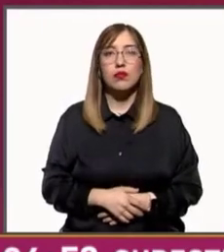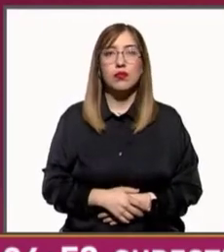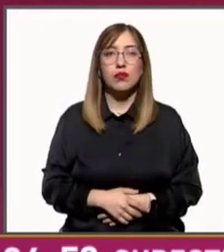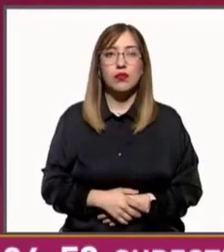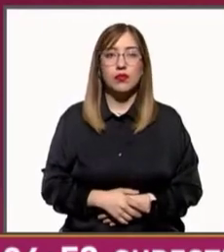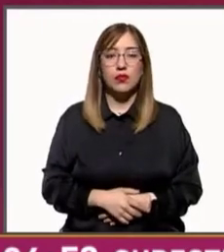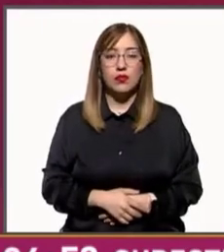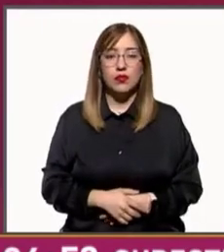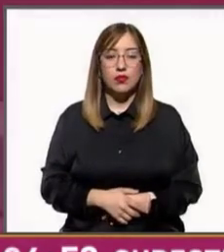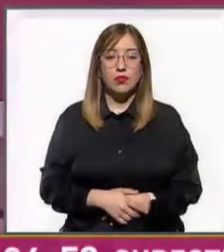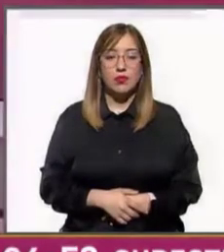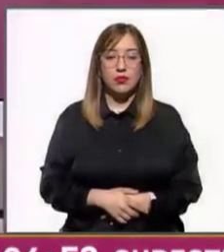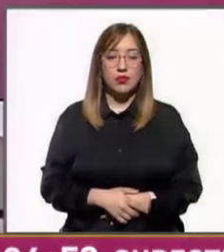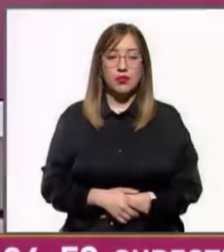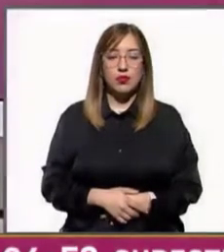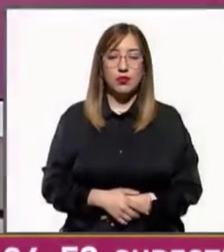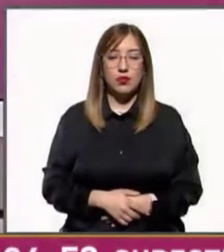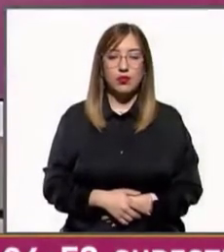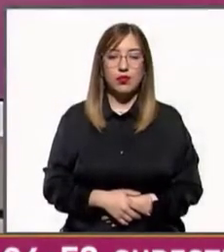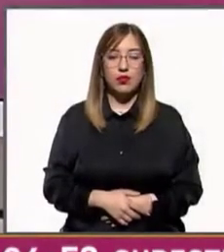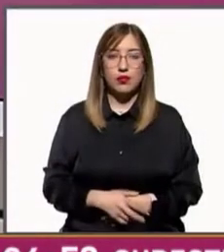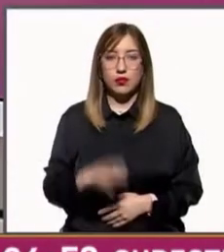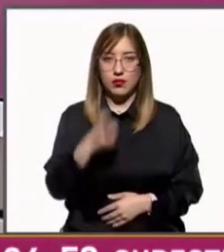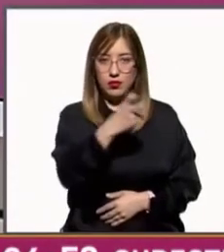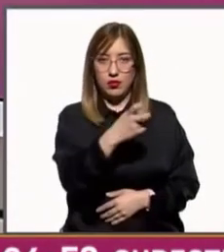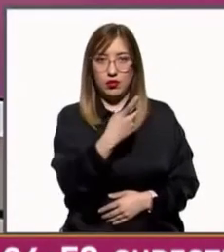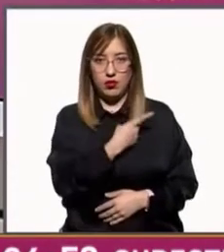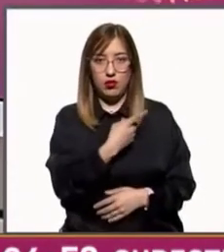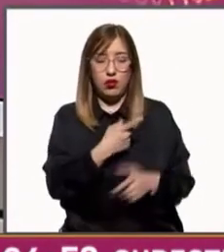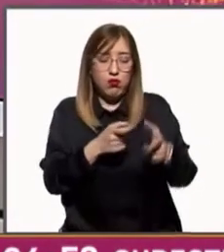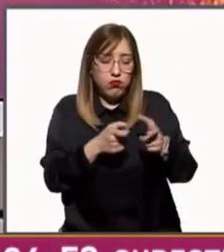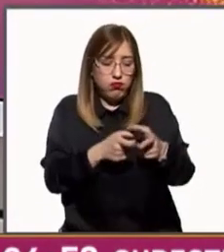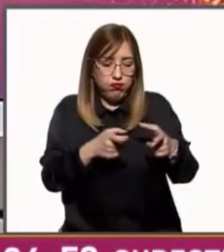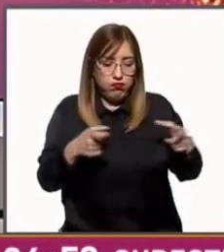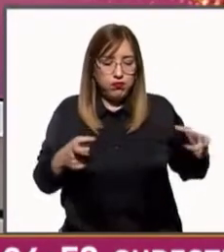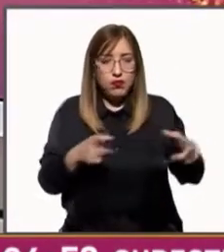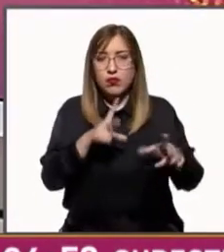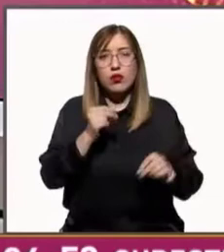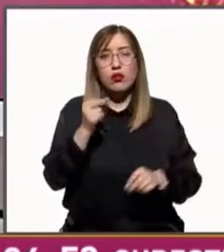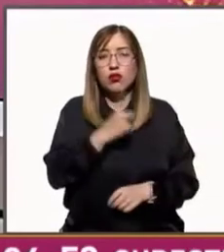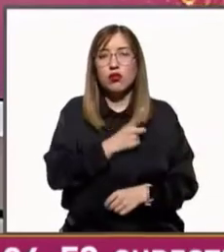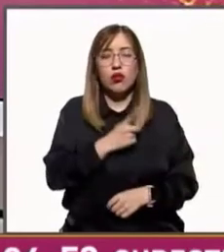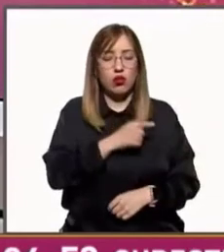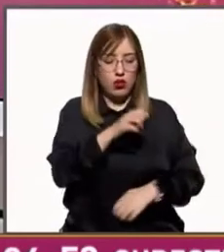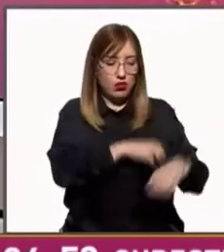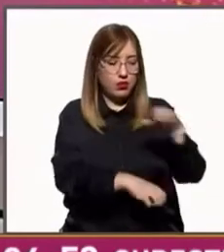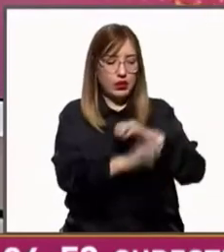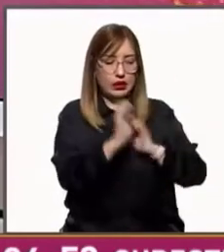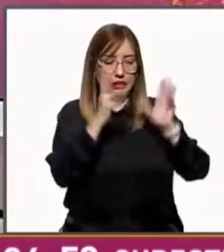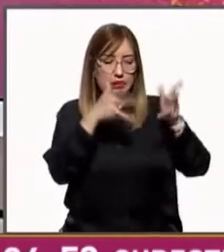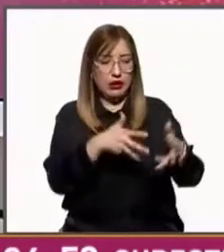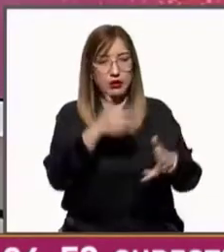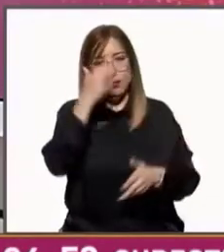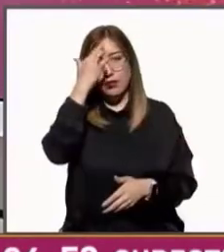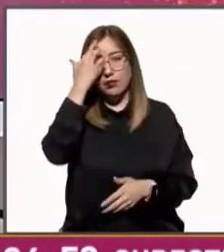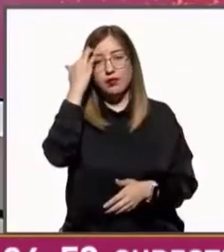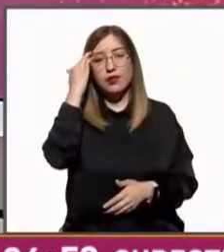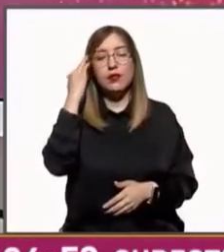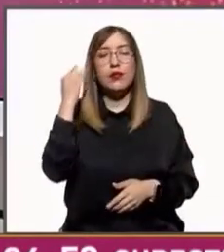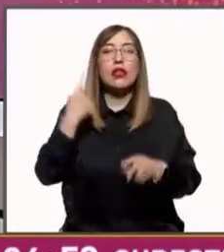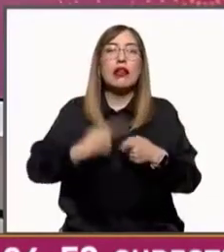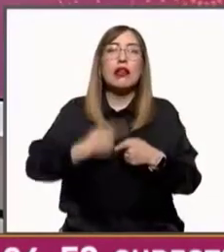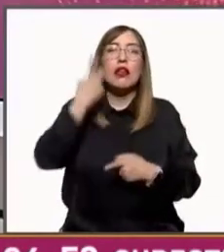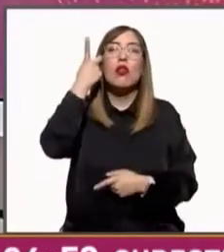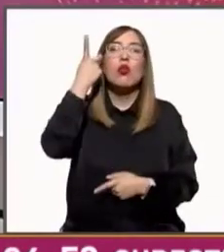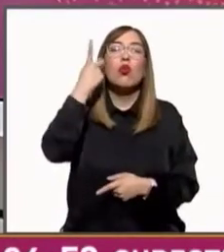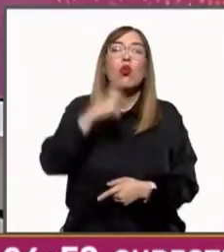esto no está clasificado por micro, pequeña, mediana, grande, simplemente en el agregado. Y el tipo de propietario, lo cual te